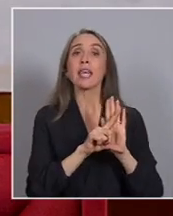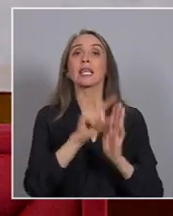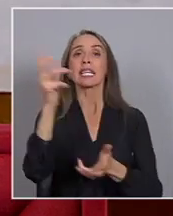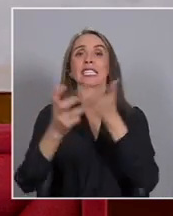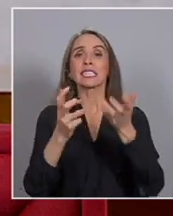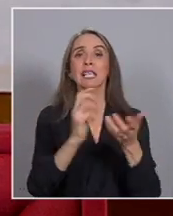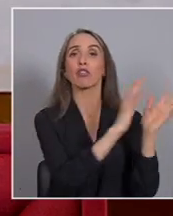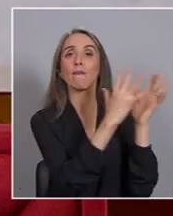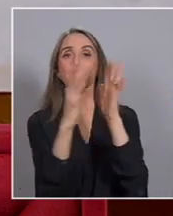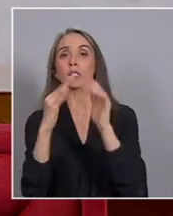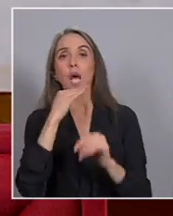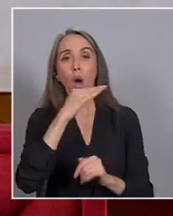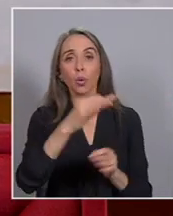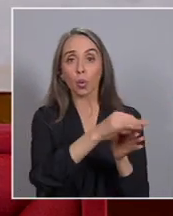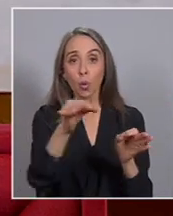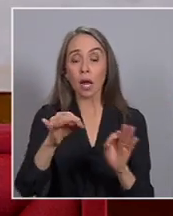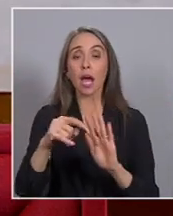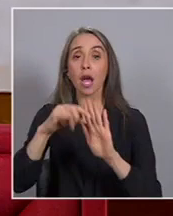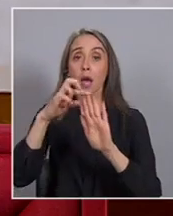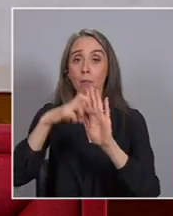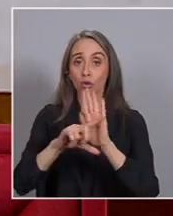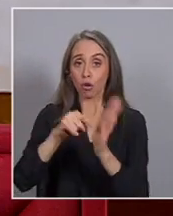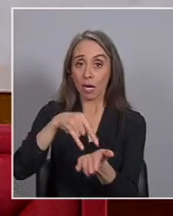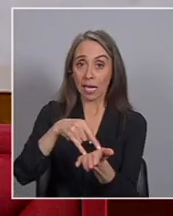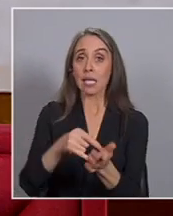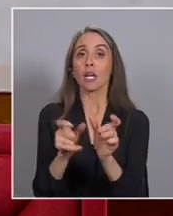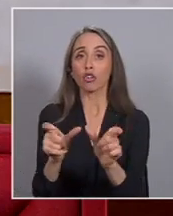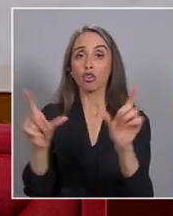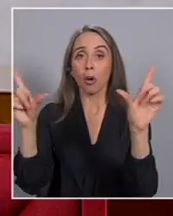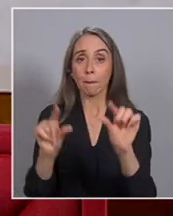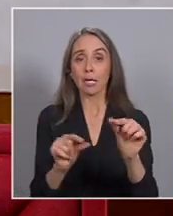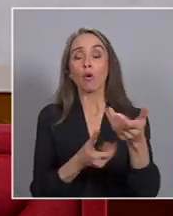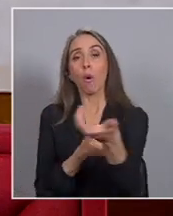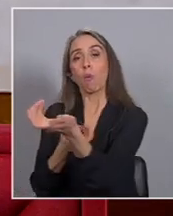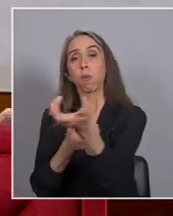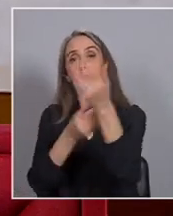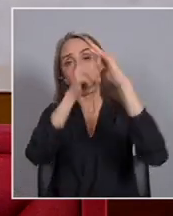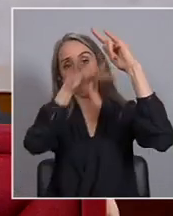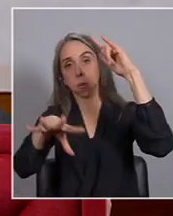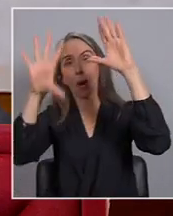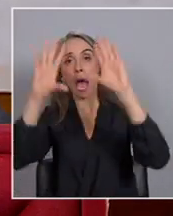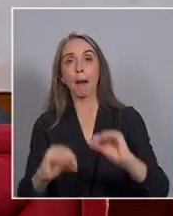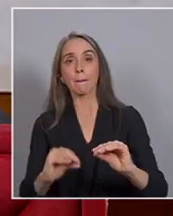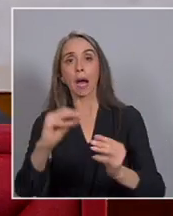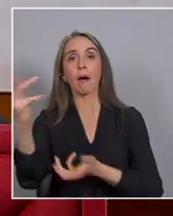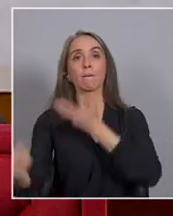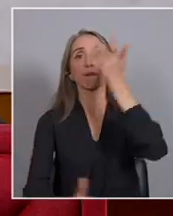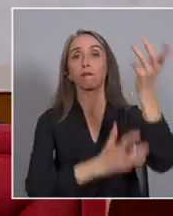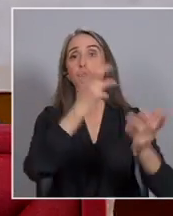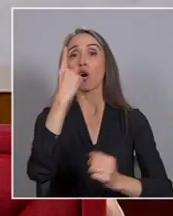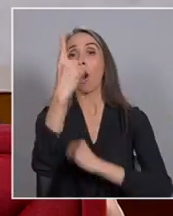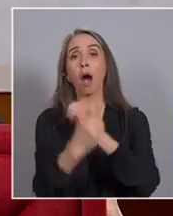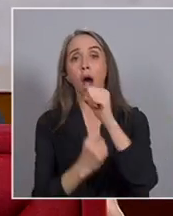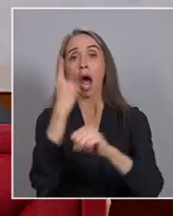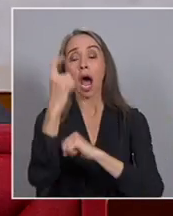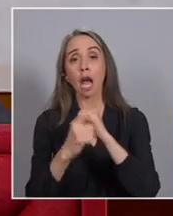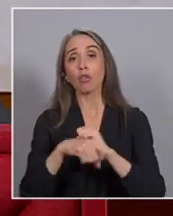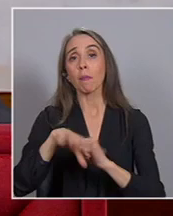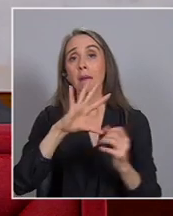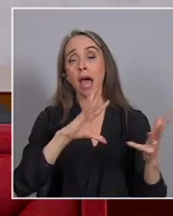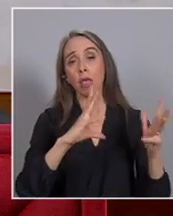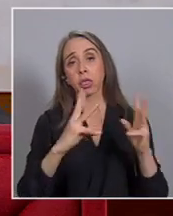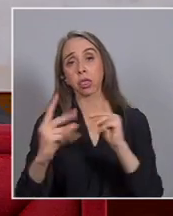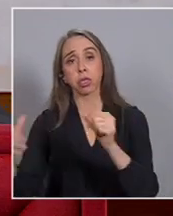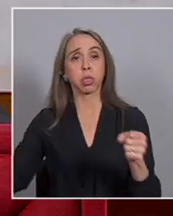rurales que dará herramientas adecuadas para prevenir, mitigar, controlar y extinguir eficazmente estos siniestros que cada año acarrean más